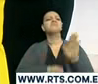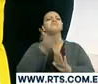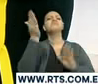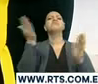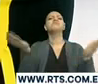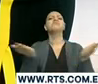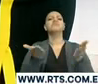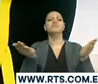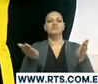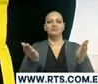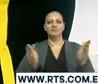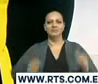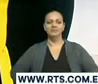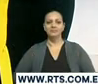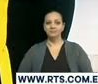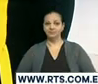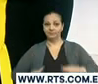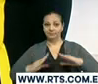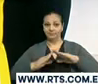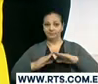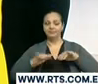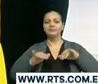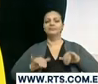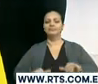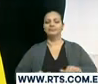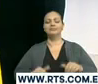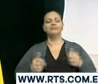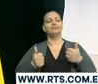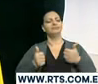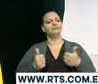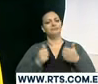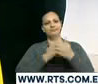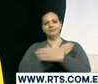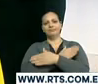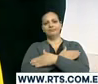no me diga, se va a quedar en casa, qué bien, felicitaciones.